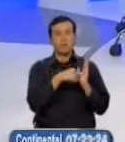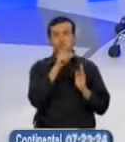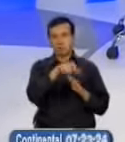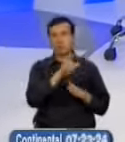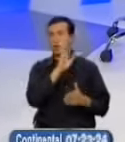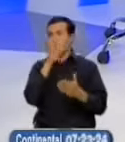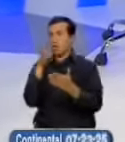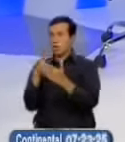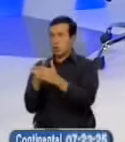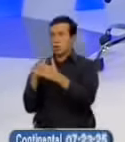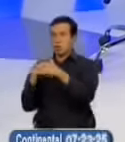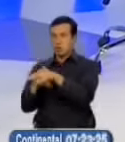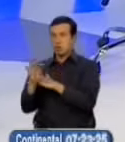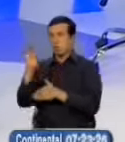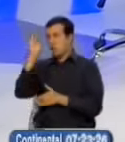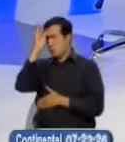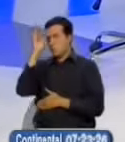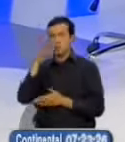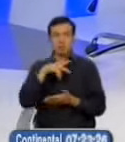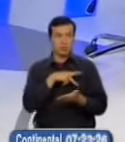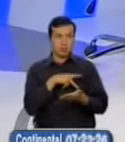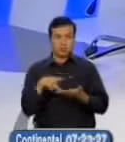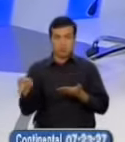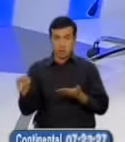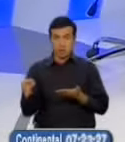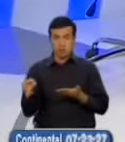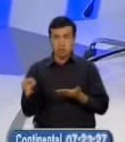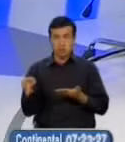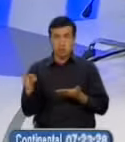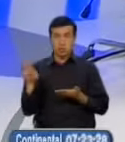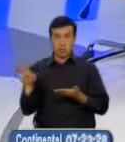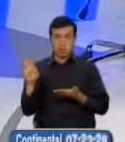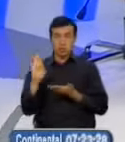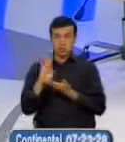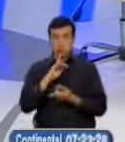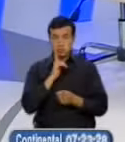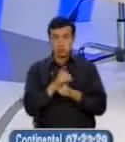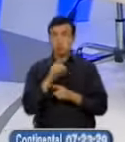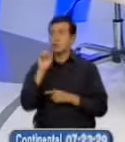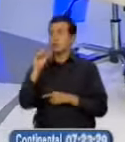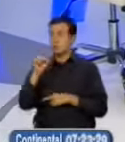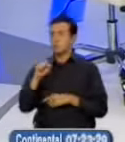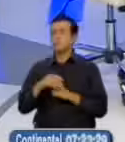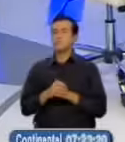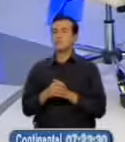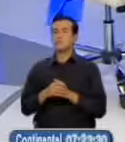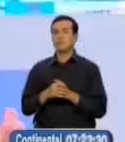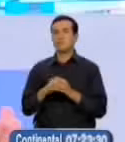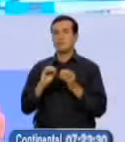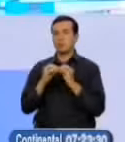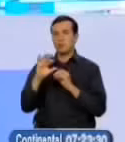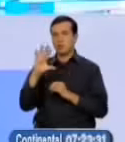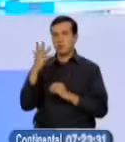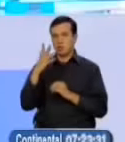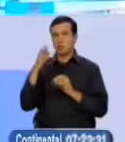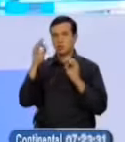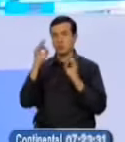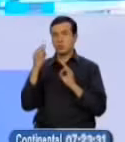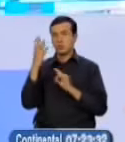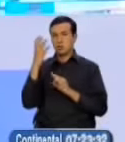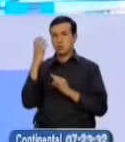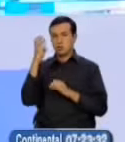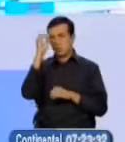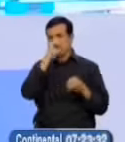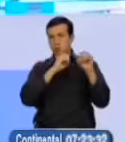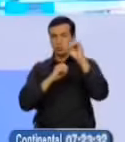cobertura hasta la utilización de la atención que ha tenido en el Seguro Social. ¿Es así? Así. La disposición general quinta, que es parte de los 14